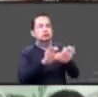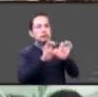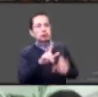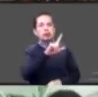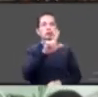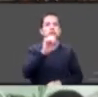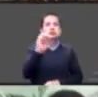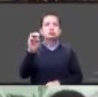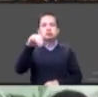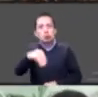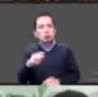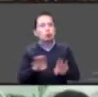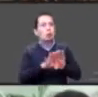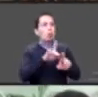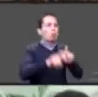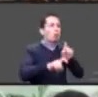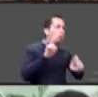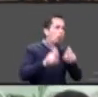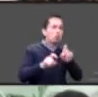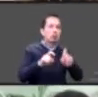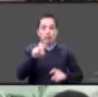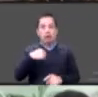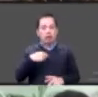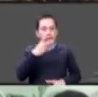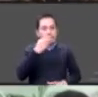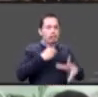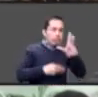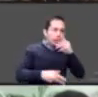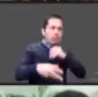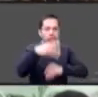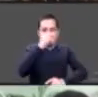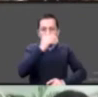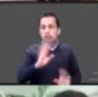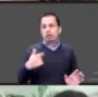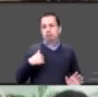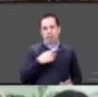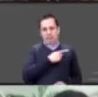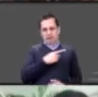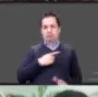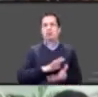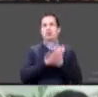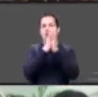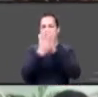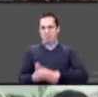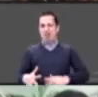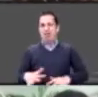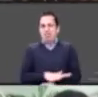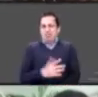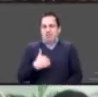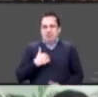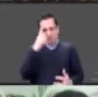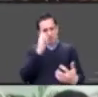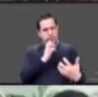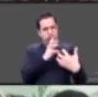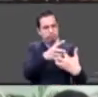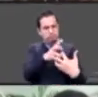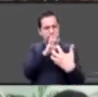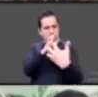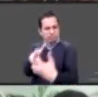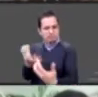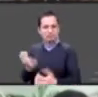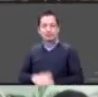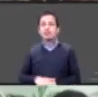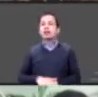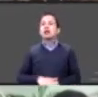porque necesitábamos adaptar nuestras clases. Lo segundo era cómo asegurar esto que ya mencionaban las